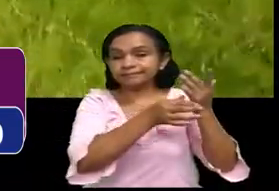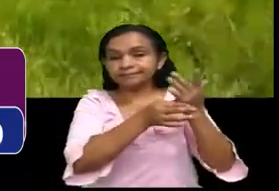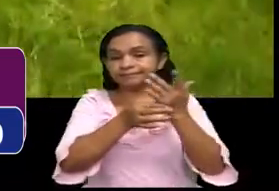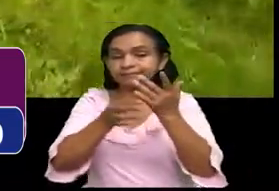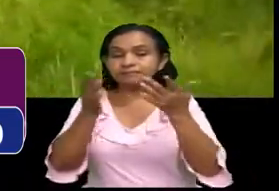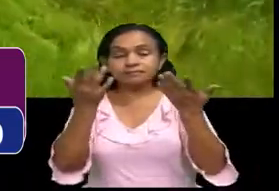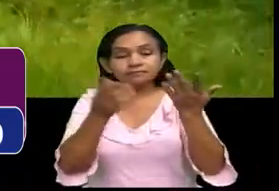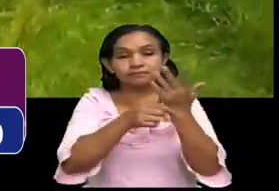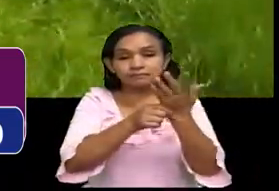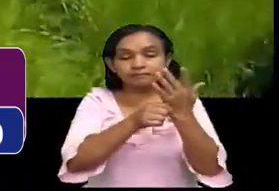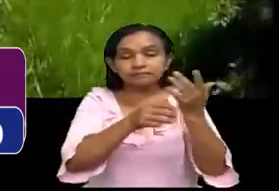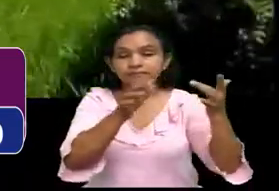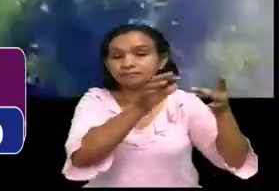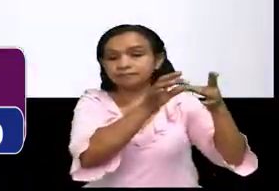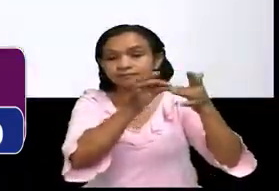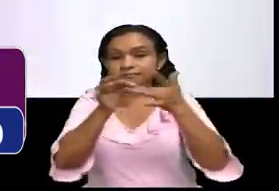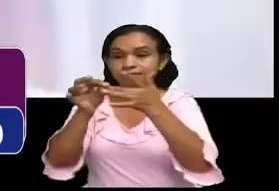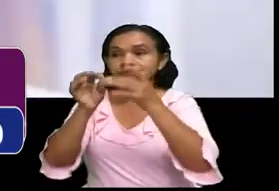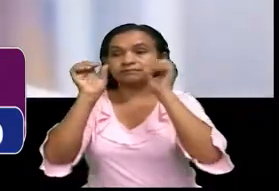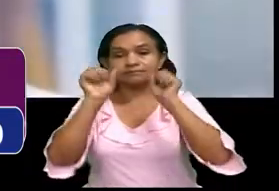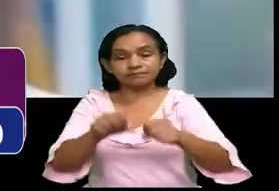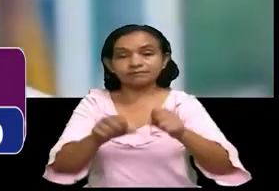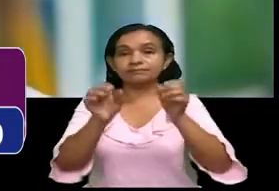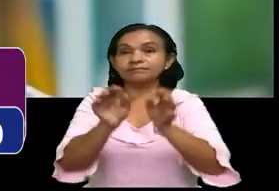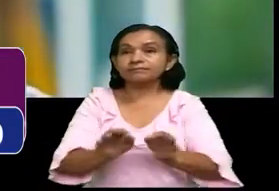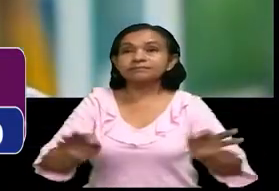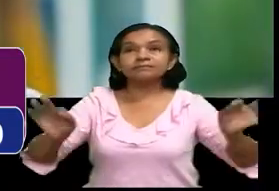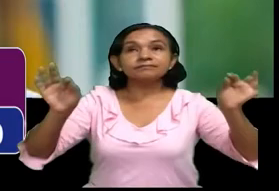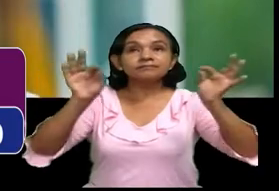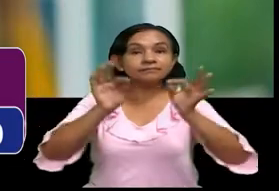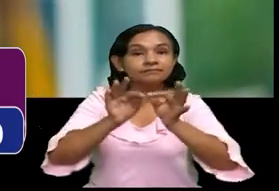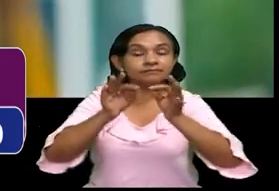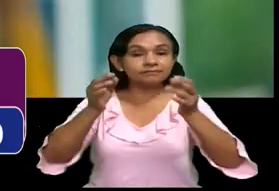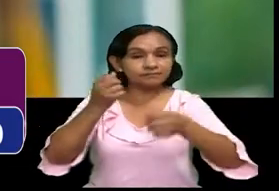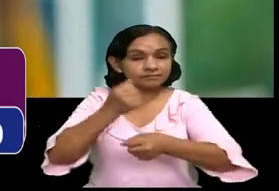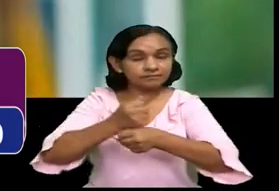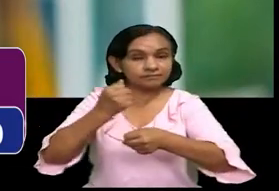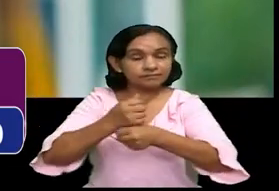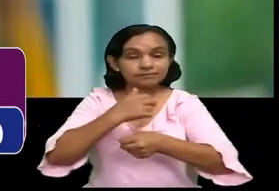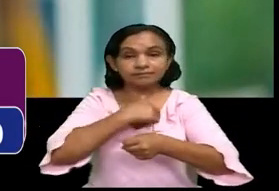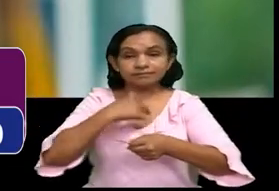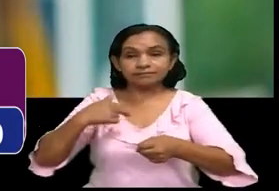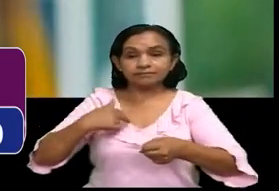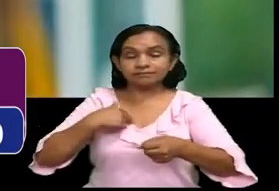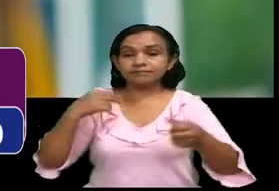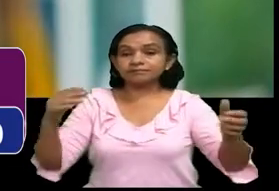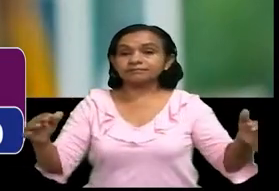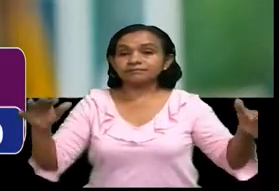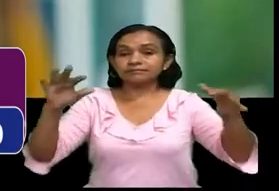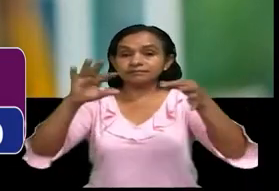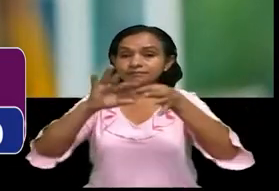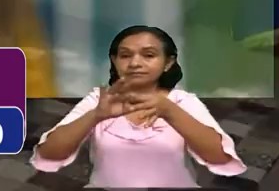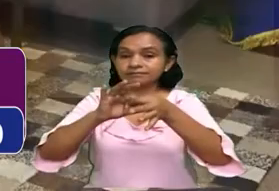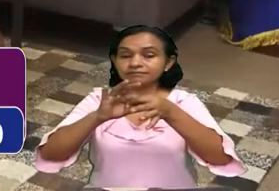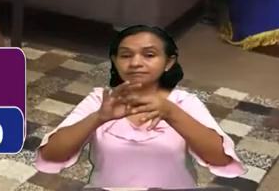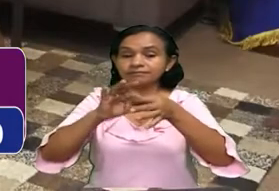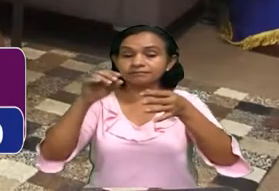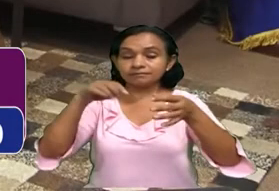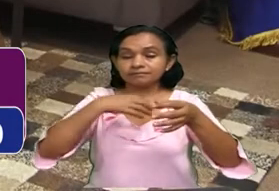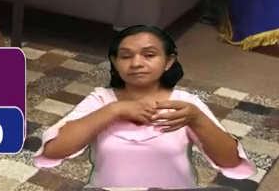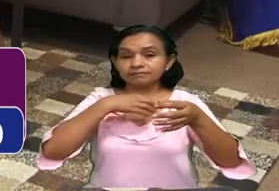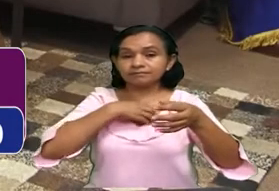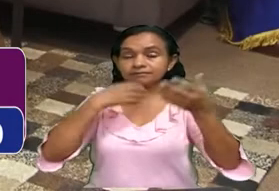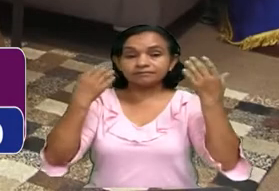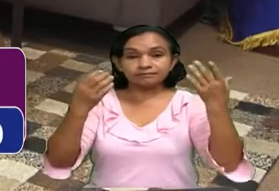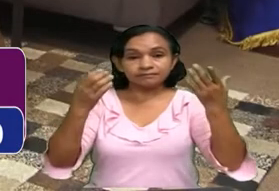especializada. Entonces, creemos que es muy importante este hecho porque va a contribuir a que estos productores